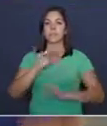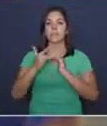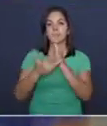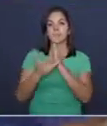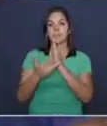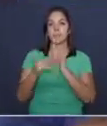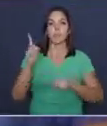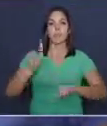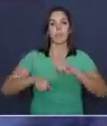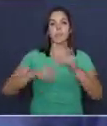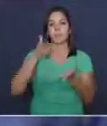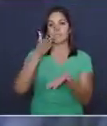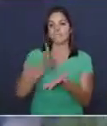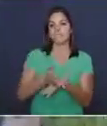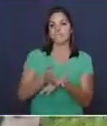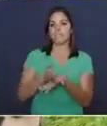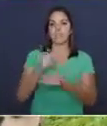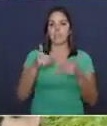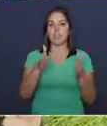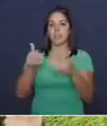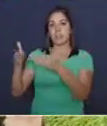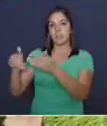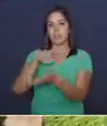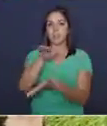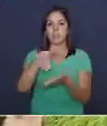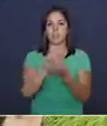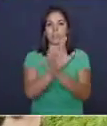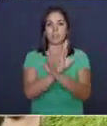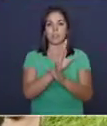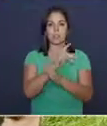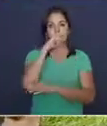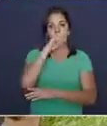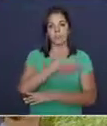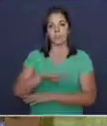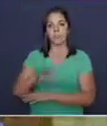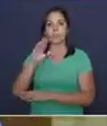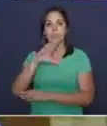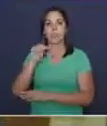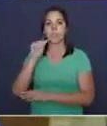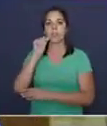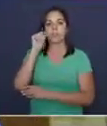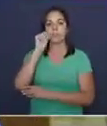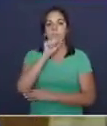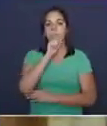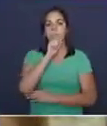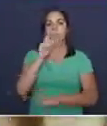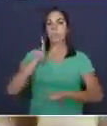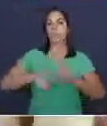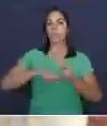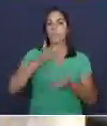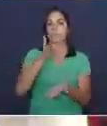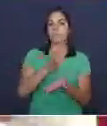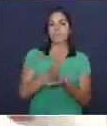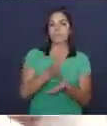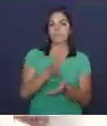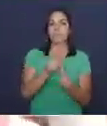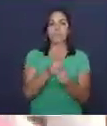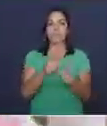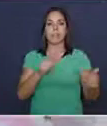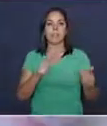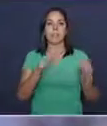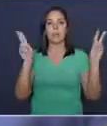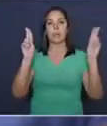No podemos dejar de abrir centros de cuidado infantil y de adultos mayores. No podemos postergar más el